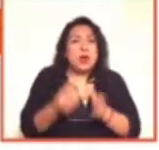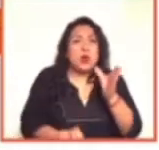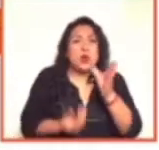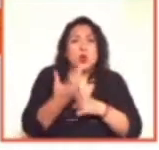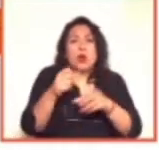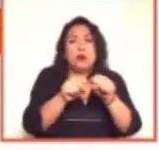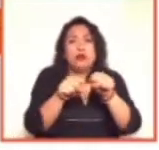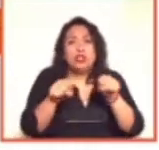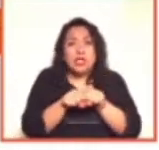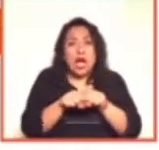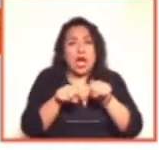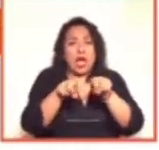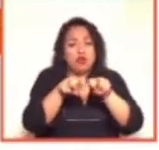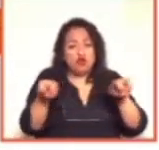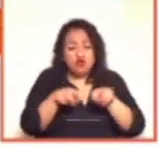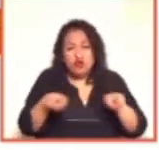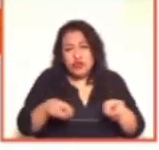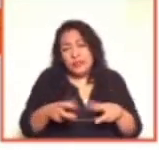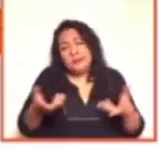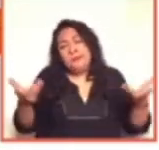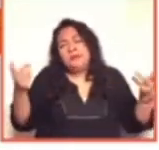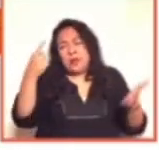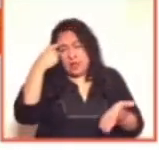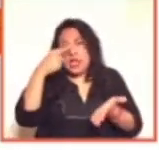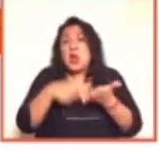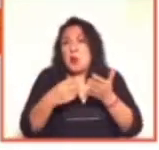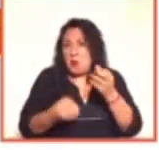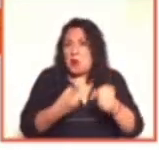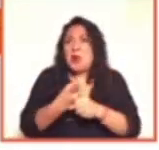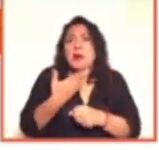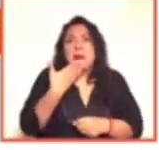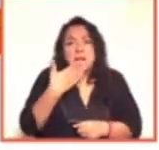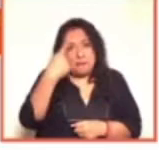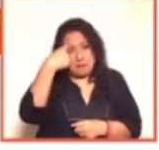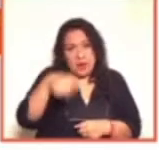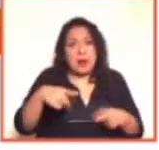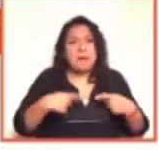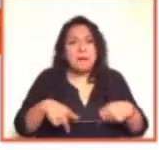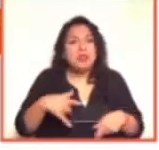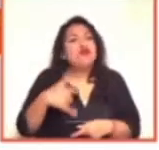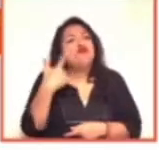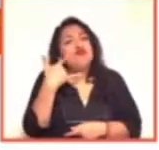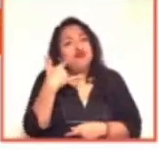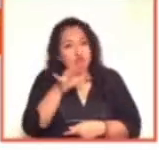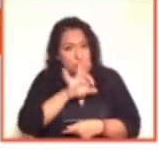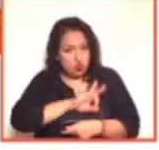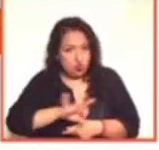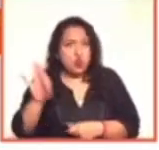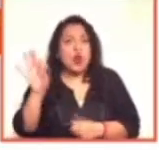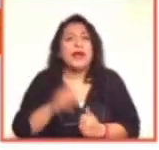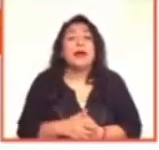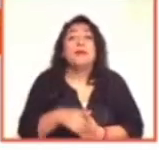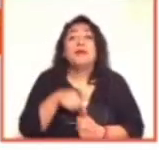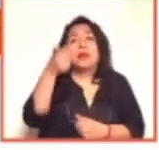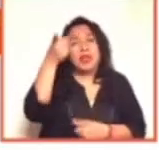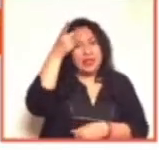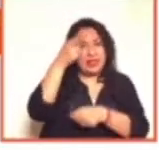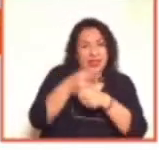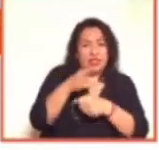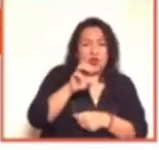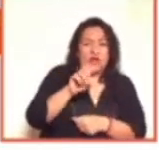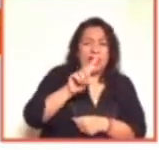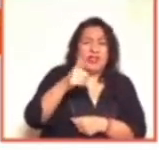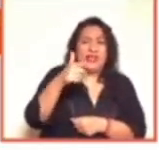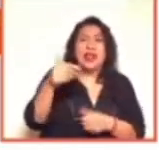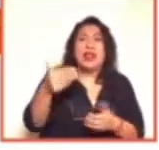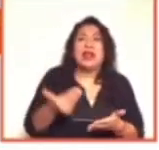Entonces, pues creo que es una gran oportunidad para que la gente pueda verla. El director Edgar Nieto, originario de